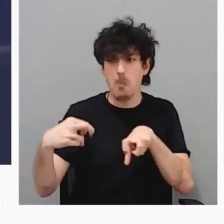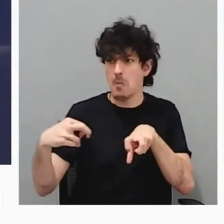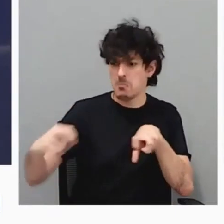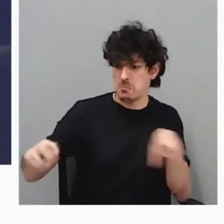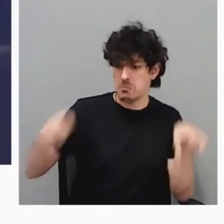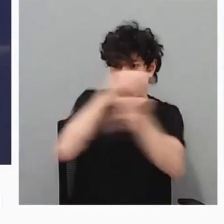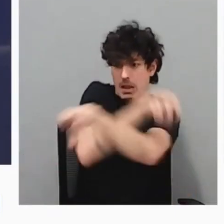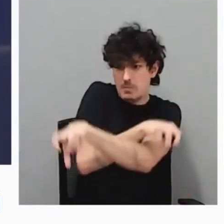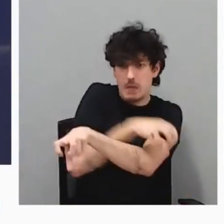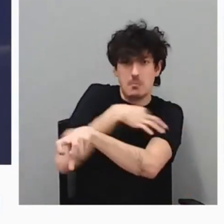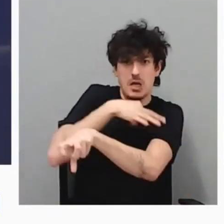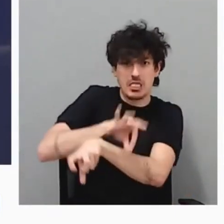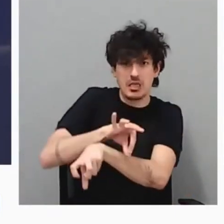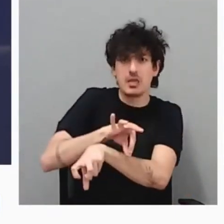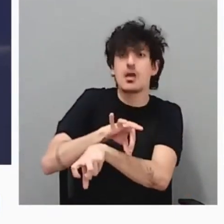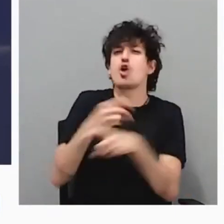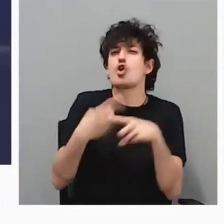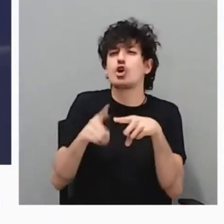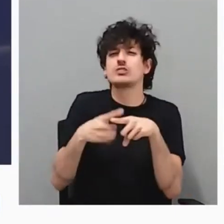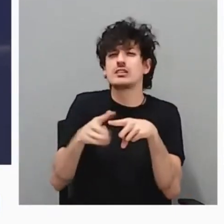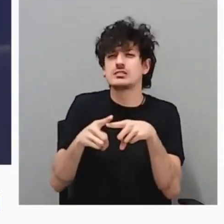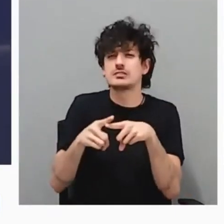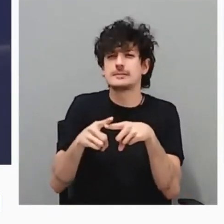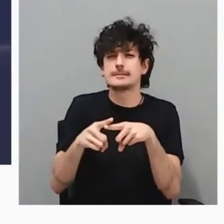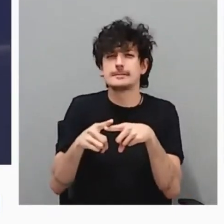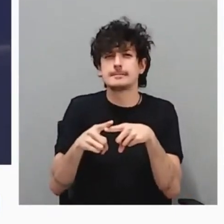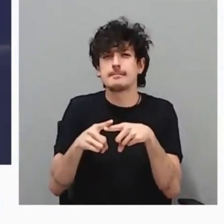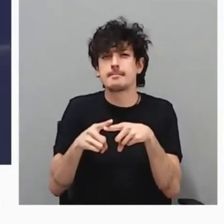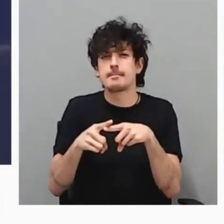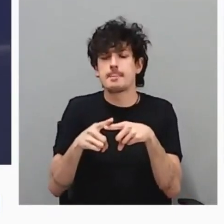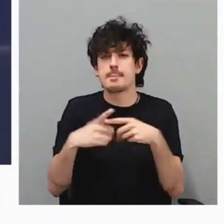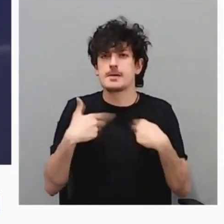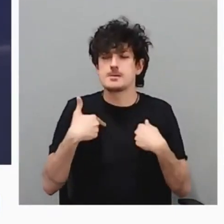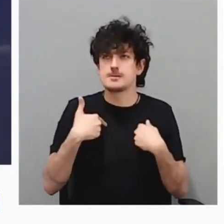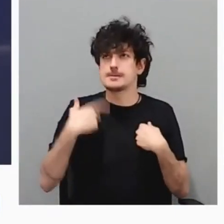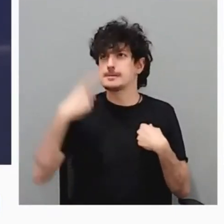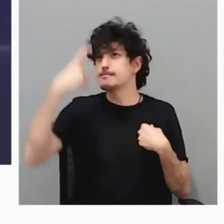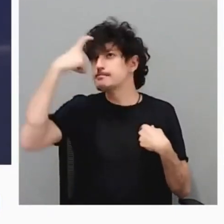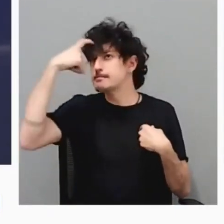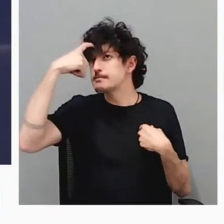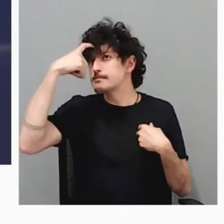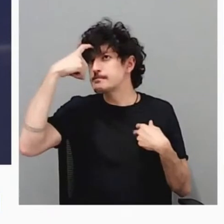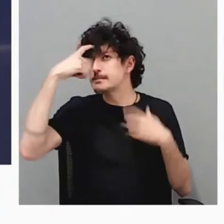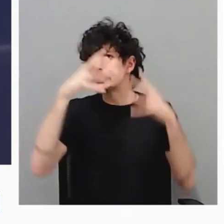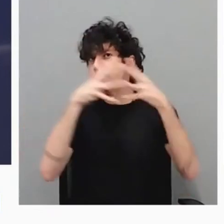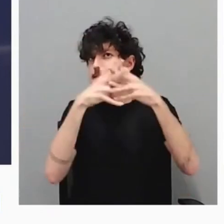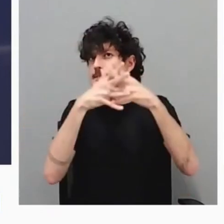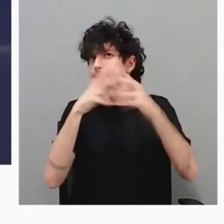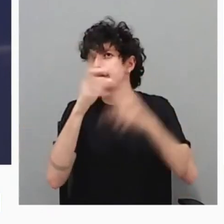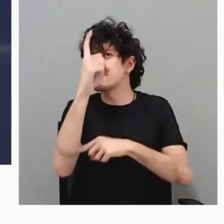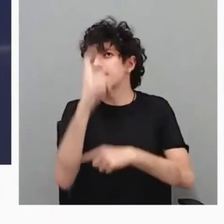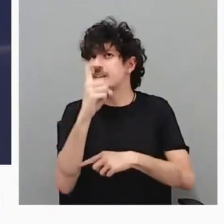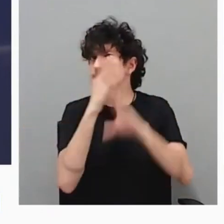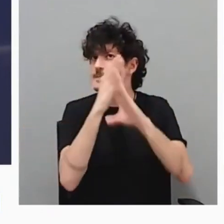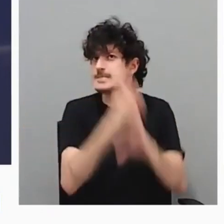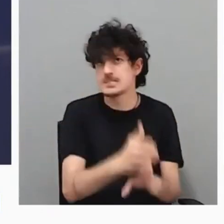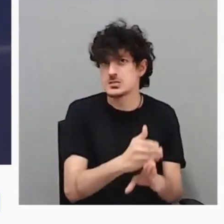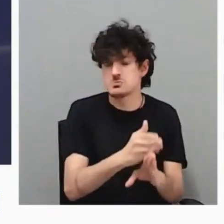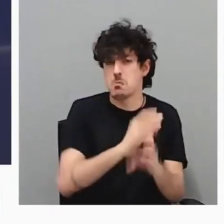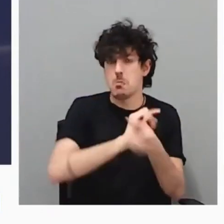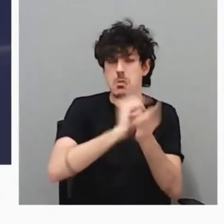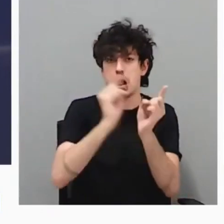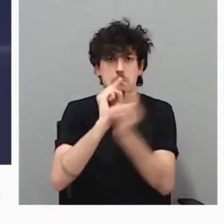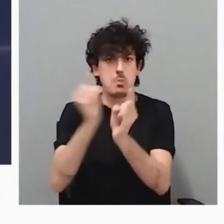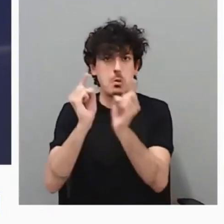fin, cosas que nos hagan salir de nuestros 9 puntos y a partir de ahí recrear nuestra propia experiencia. Seguramente disfrutaremos,